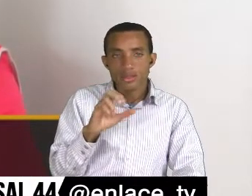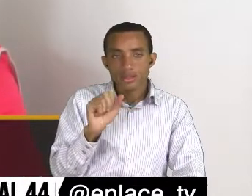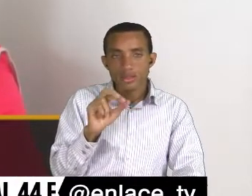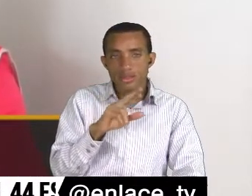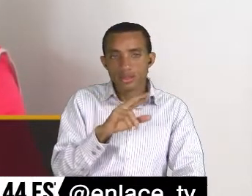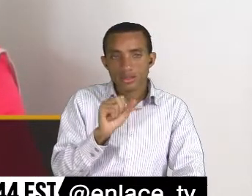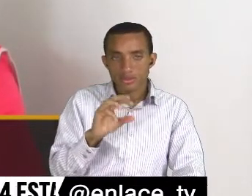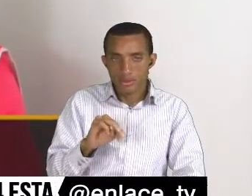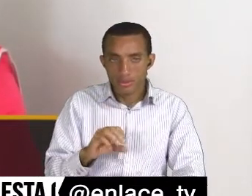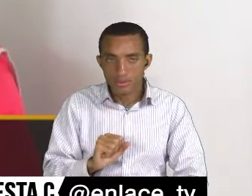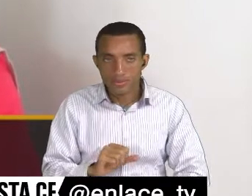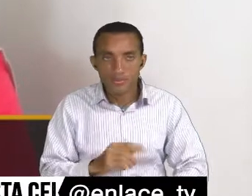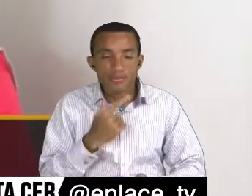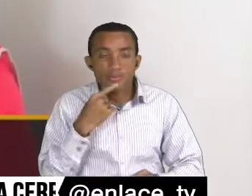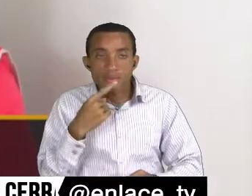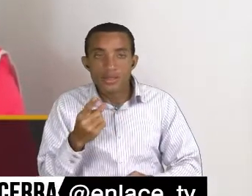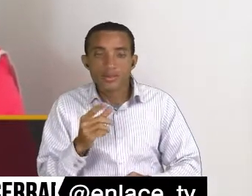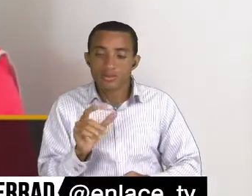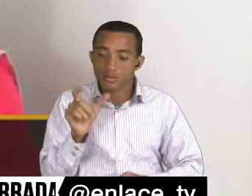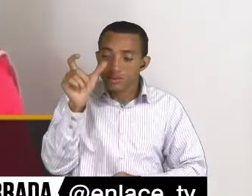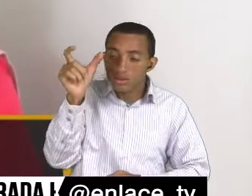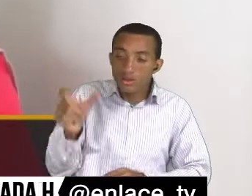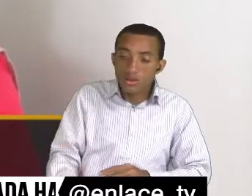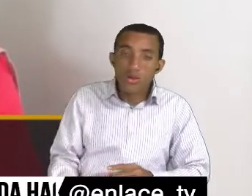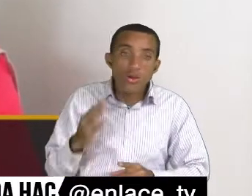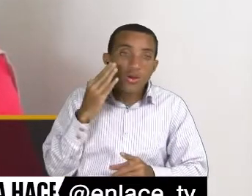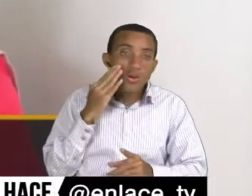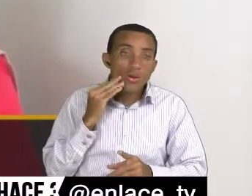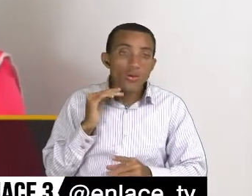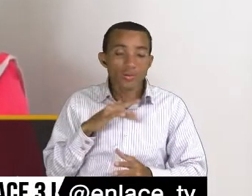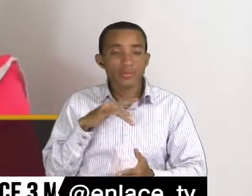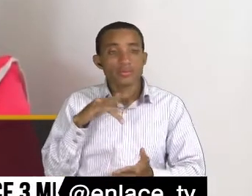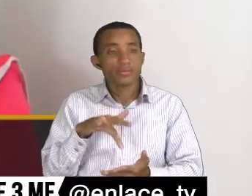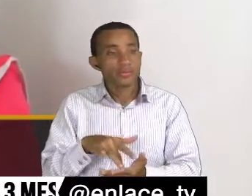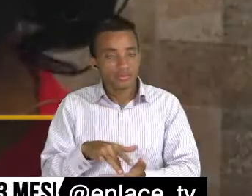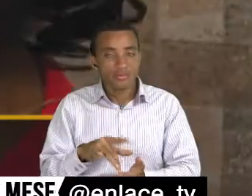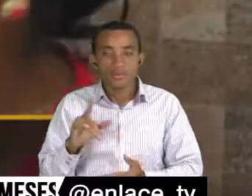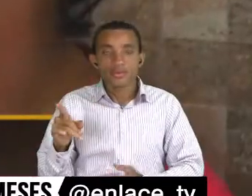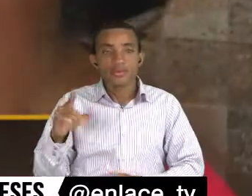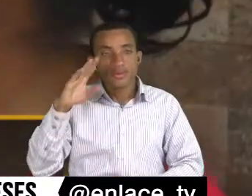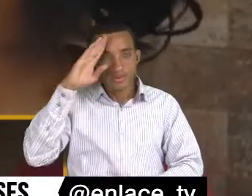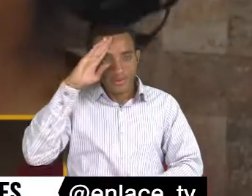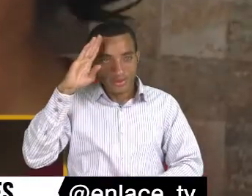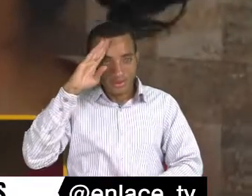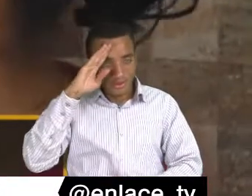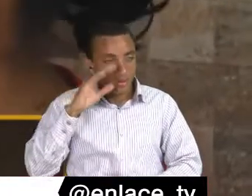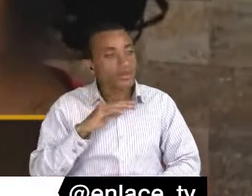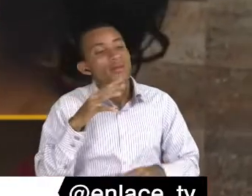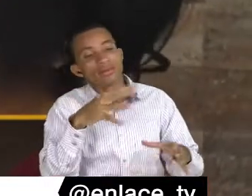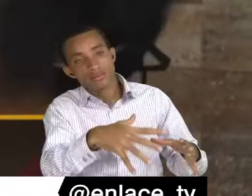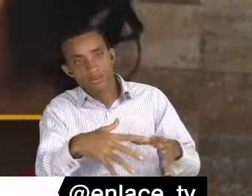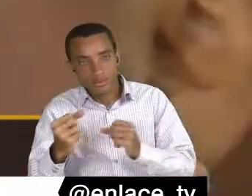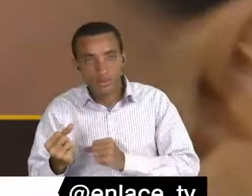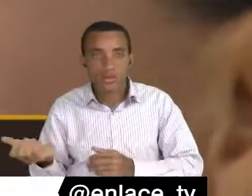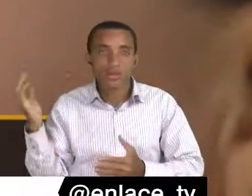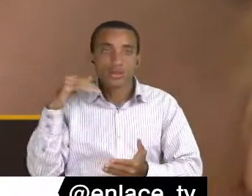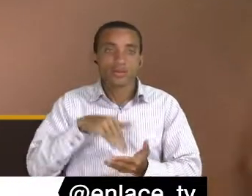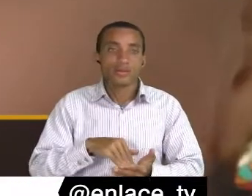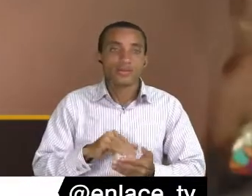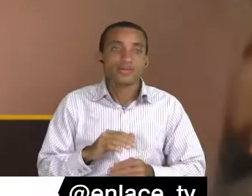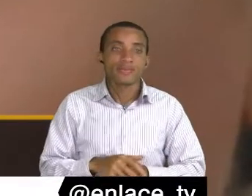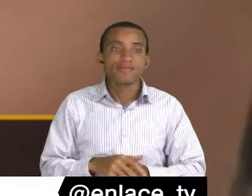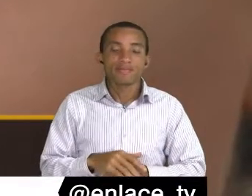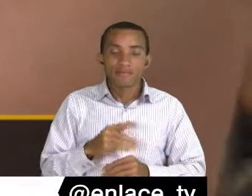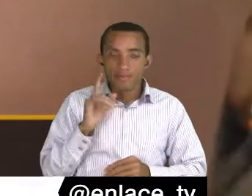Después el muchacho llegó y en ese carro que llegó, la policía también lo quitó. La mujer asegura que antes de cerrar el negocio,